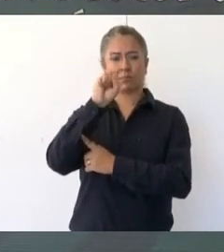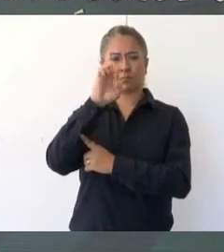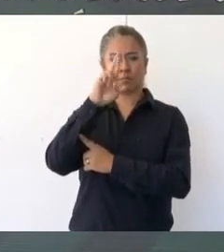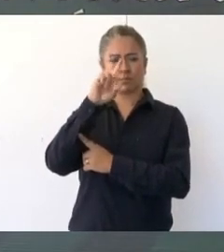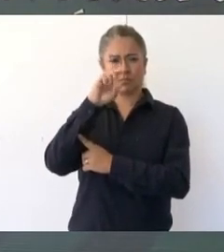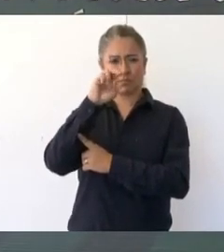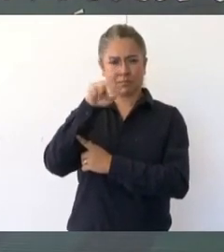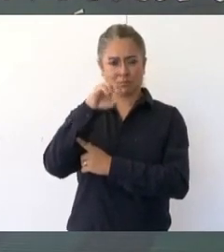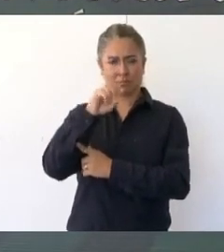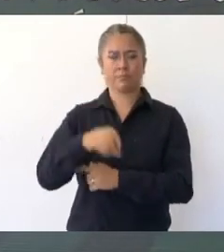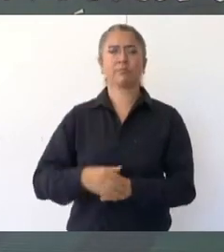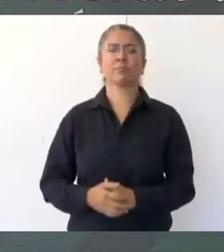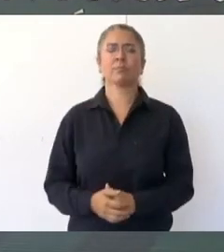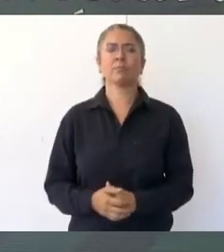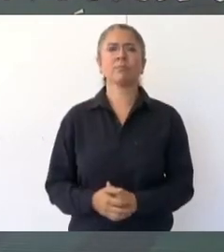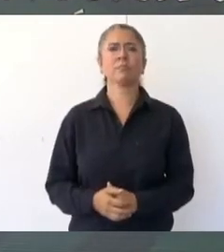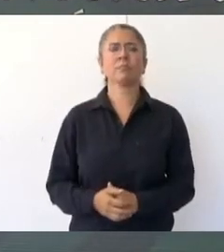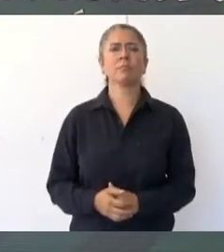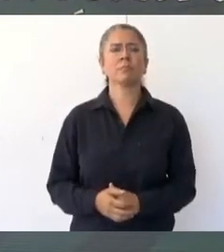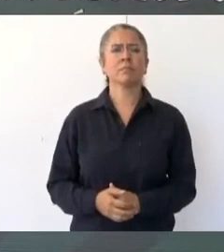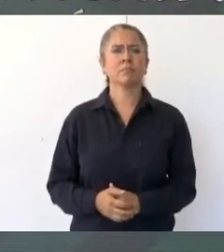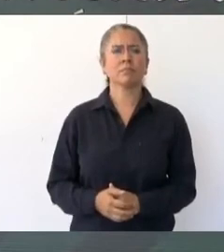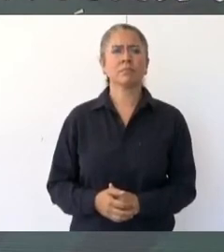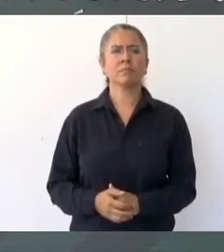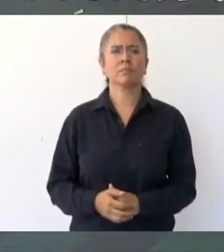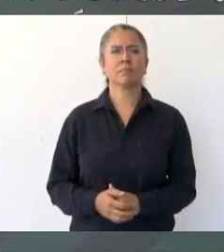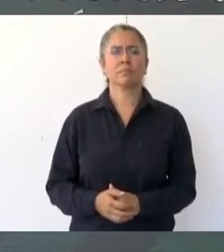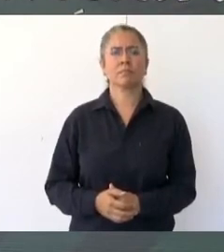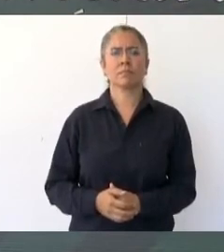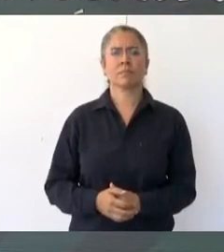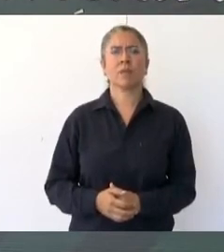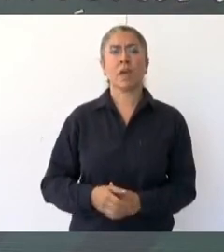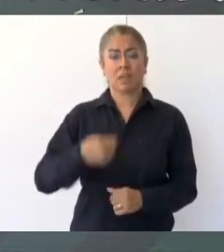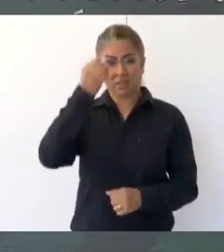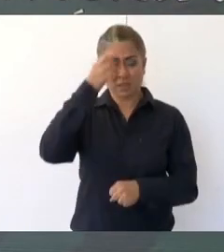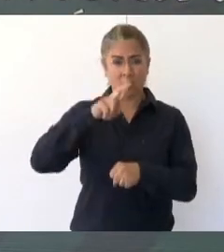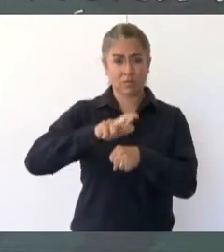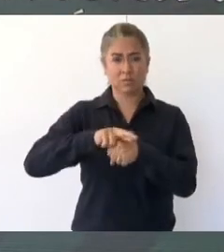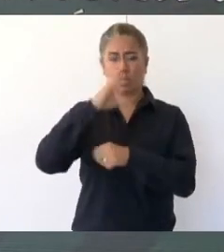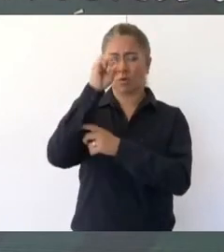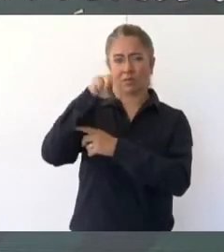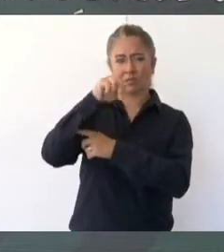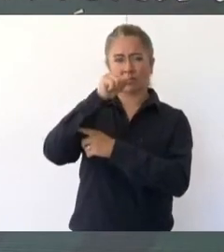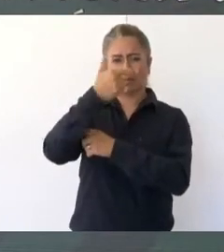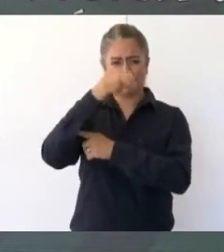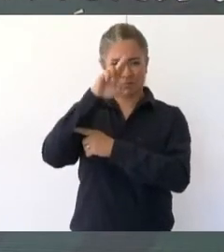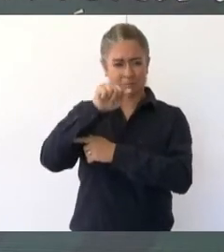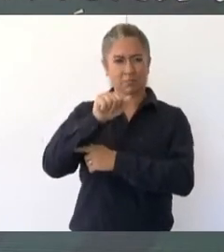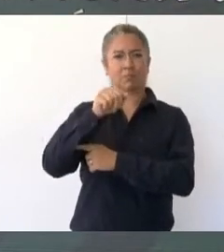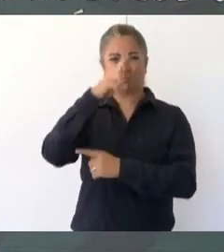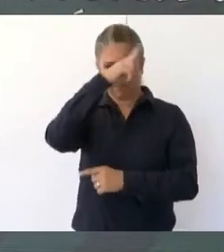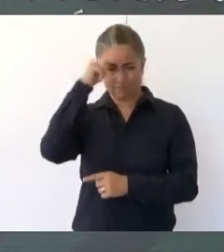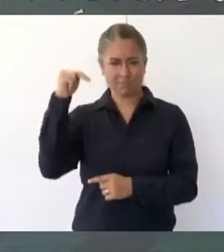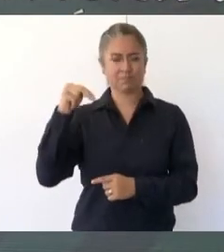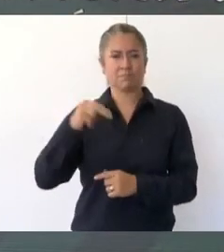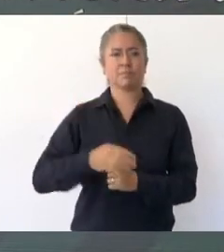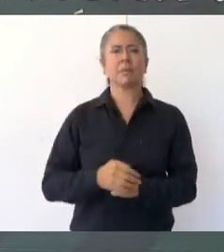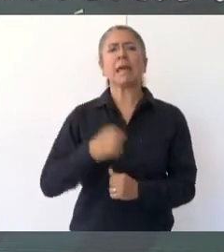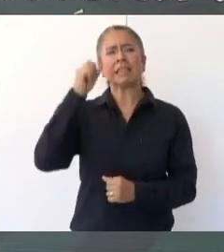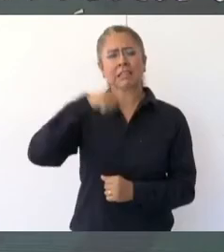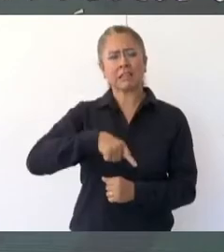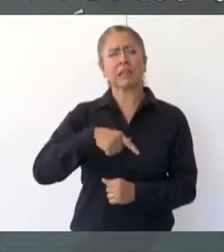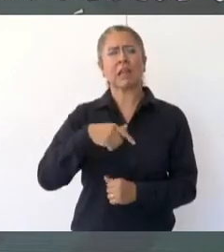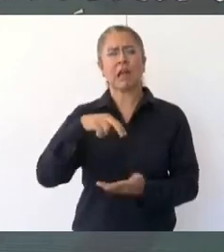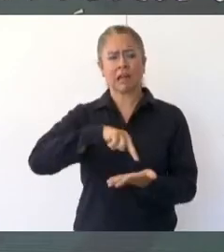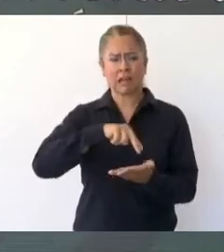Ingeniero Luis Aragón Morales, director local de la Conagua aquí en Nayarit. Y también saludo a la arquitecta Marta Patricia Urenda